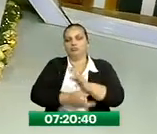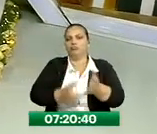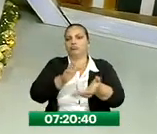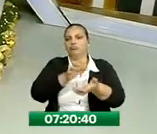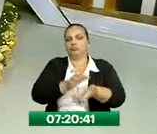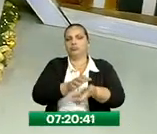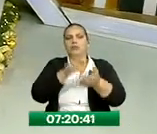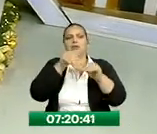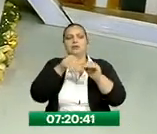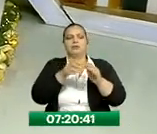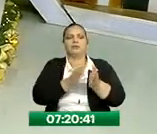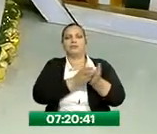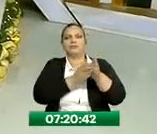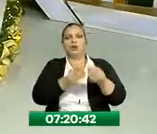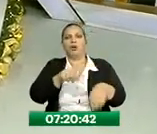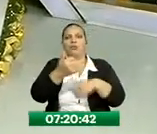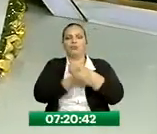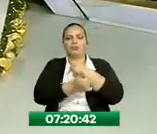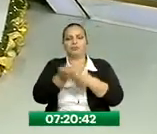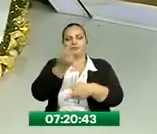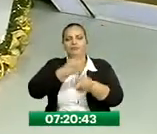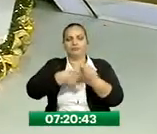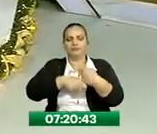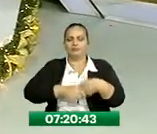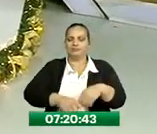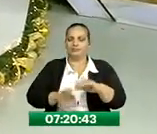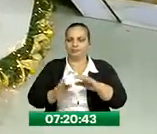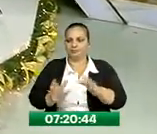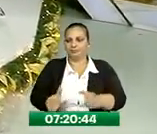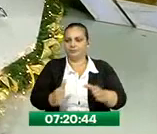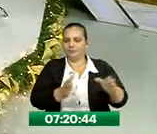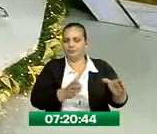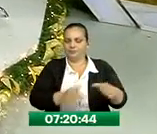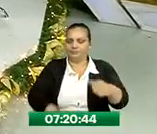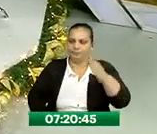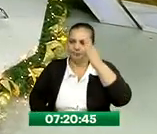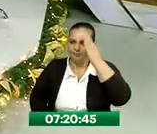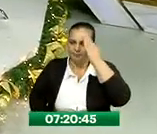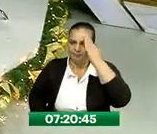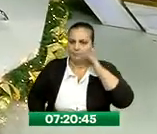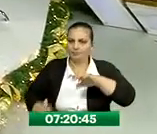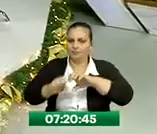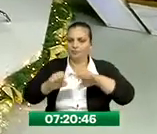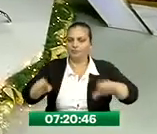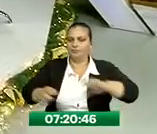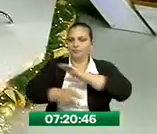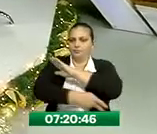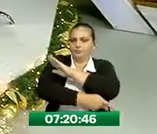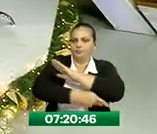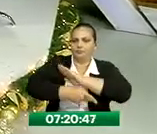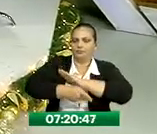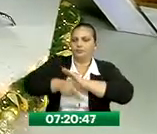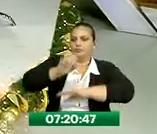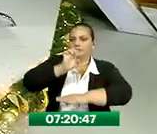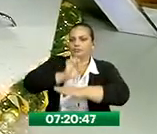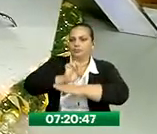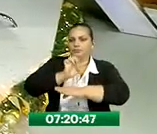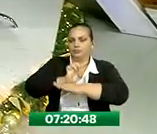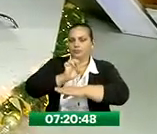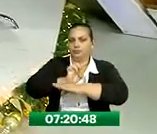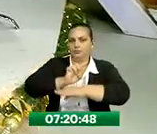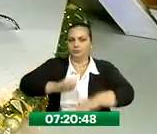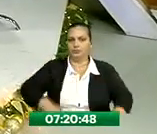de Petroecuador y Petroamazonas reciben el pago de una remuneración variable aprobada por los respectivos directorios. ¿Es esto